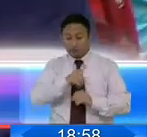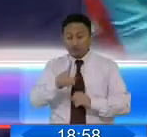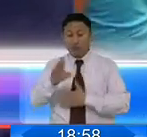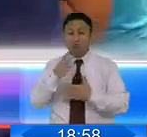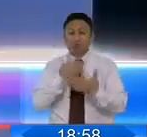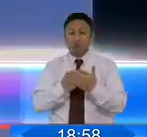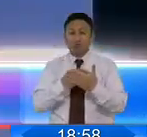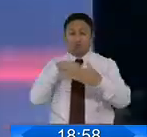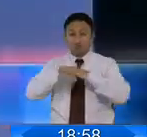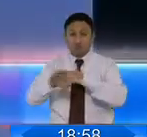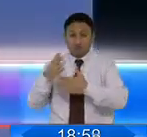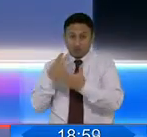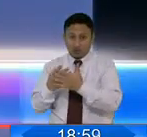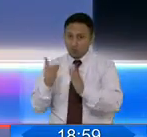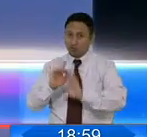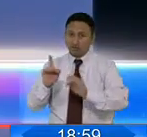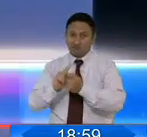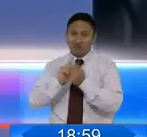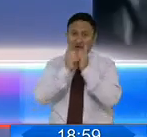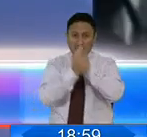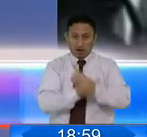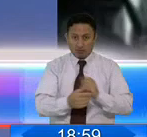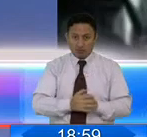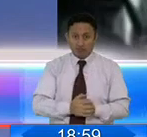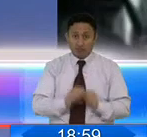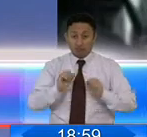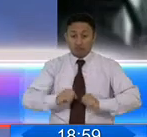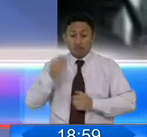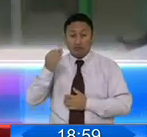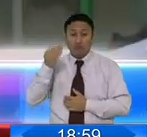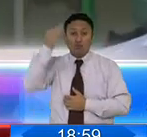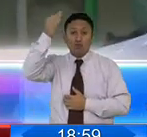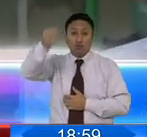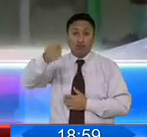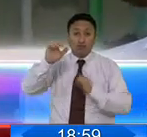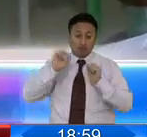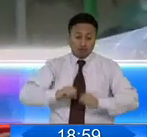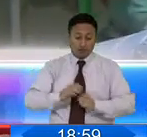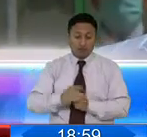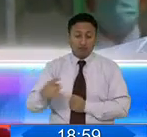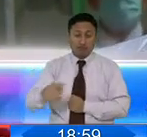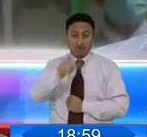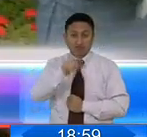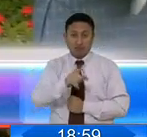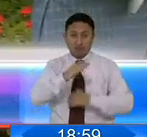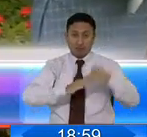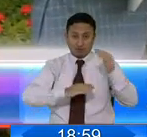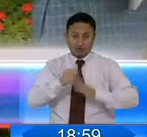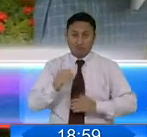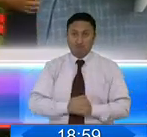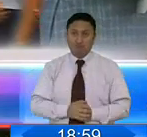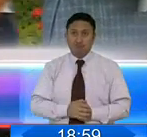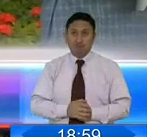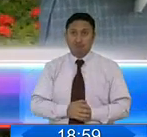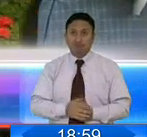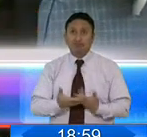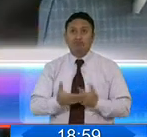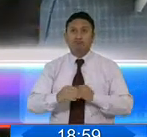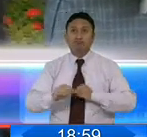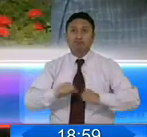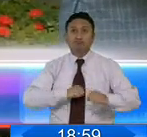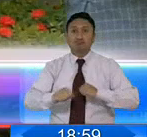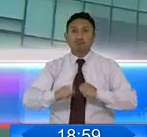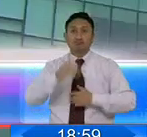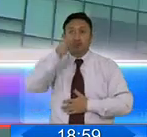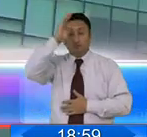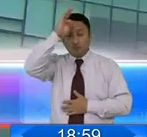y con el ánimo de que a futuro se establezca y ratifique el estado de inocencia. La diligencia se desarrolló en el Hospital Guayaquil,